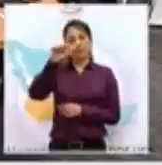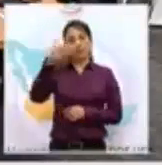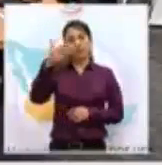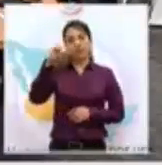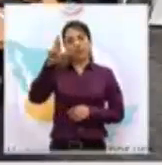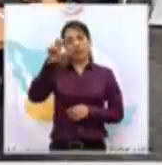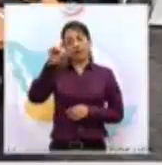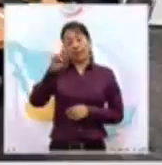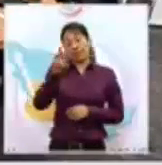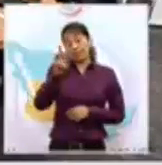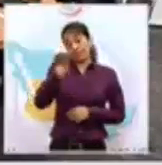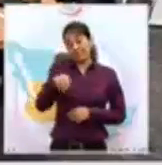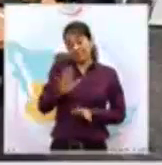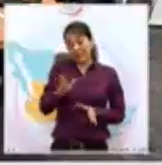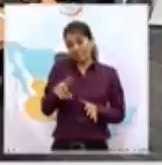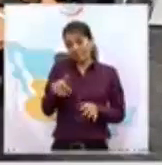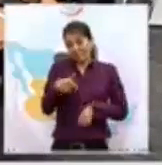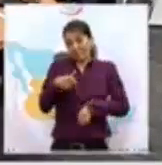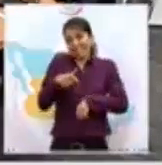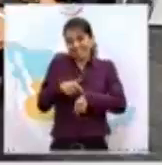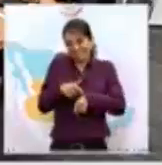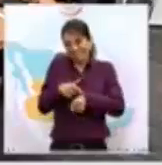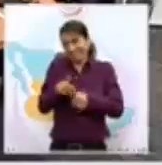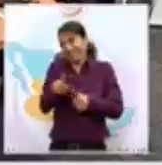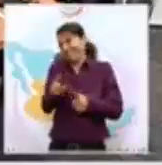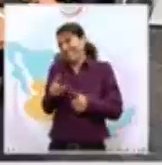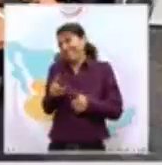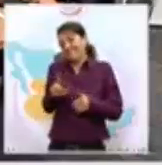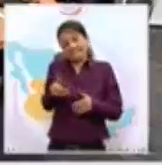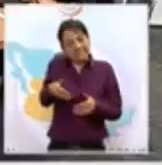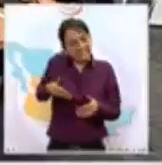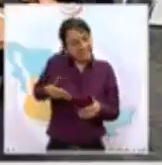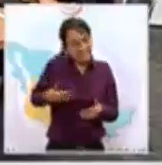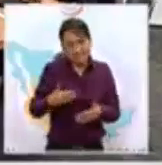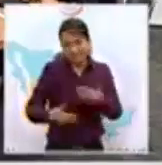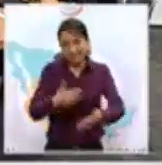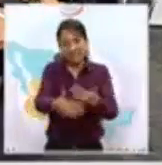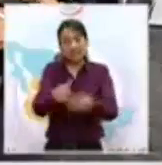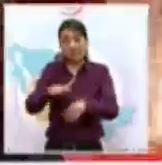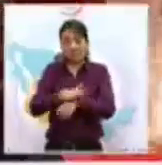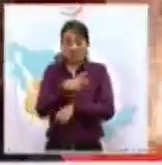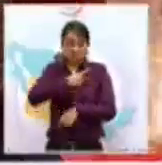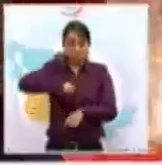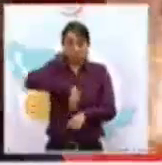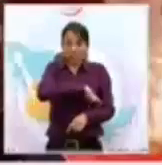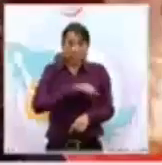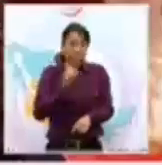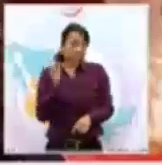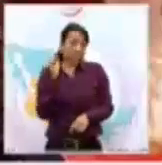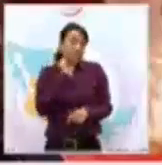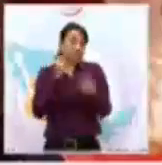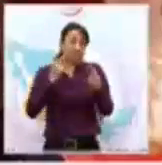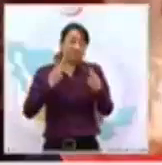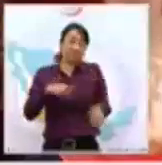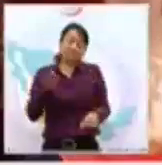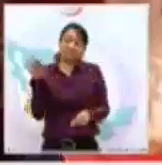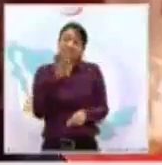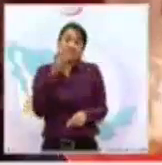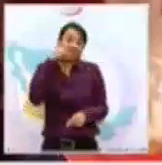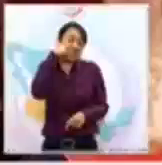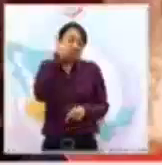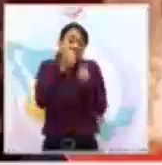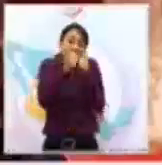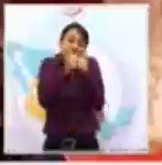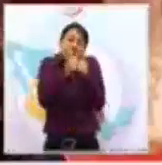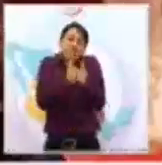es que por lo menos creo que a lo que a los senadores nos compete nos quedaríamos muchas horas más, porque es apasionante escucharlos y además no solamente